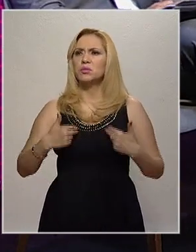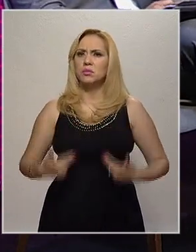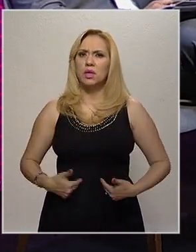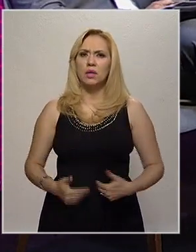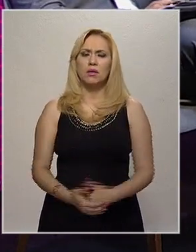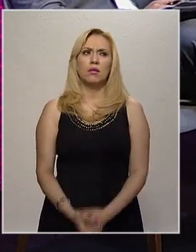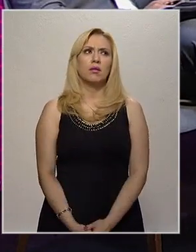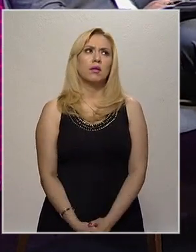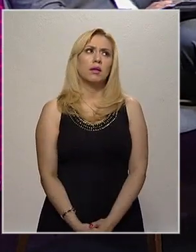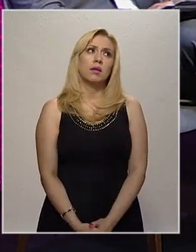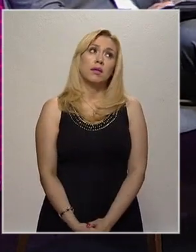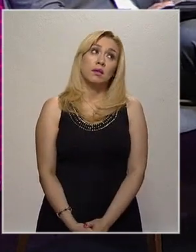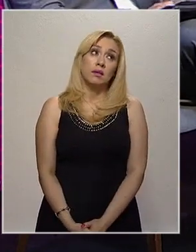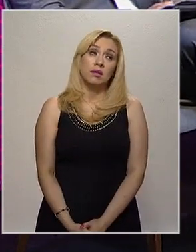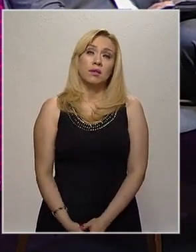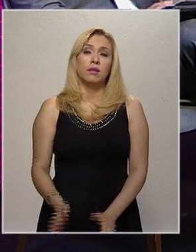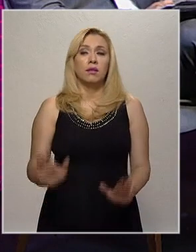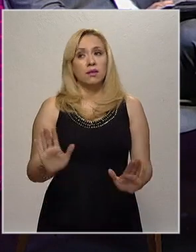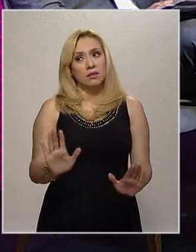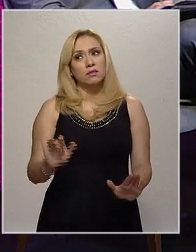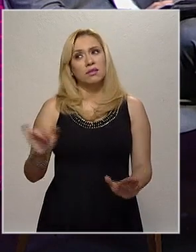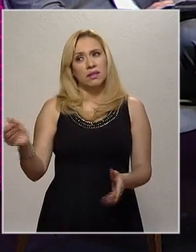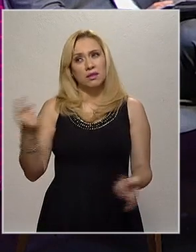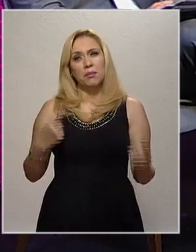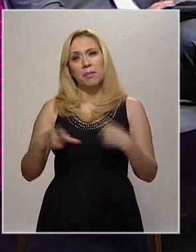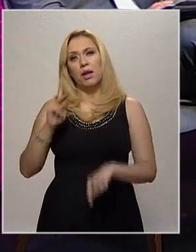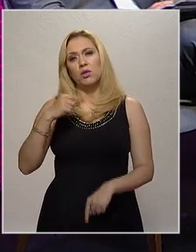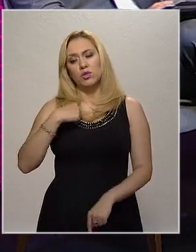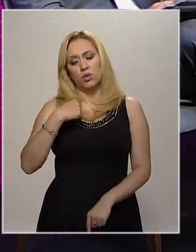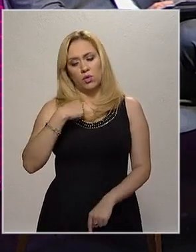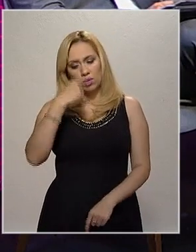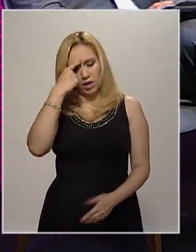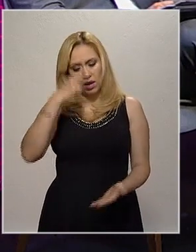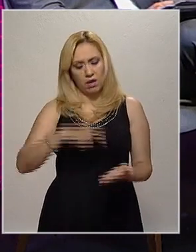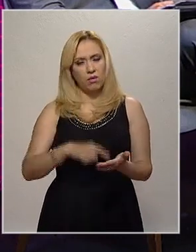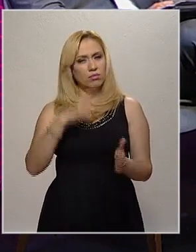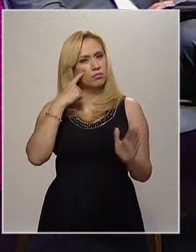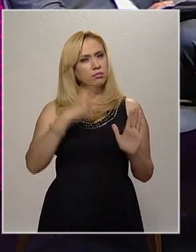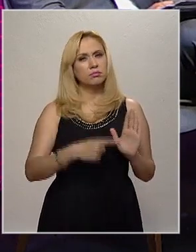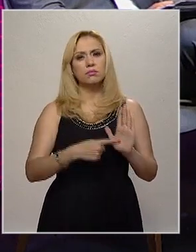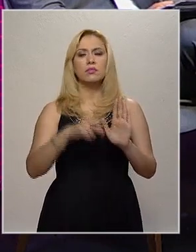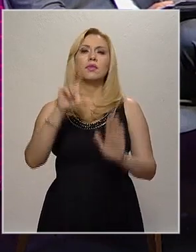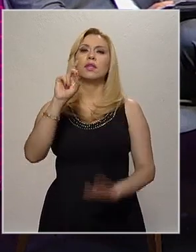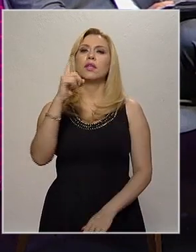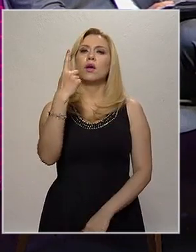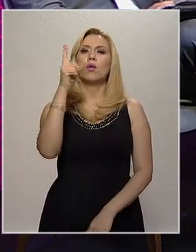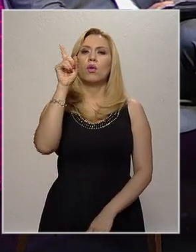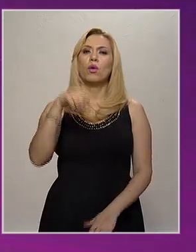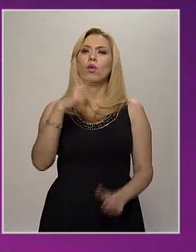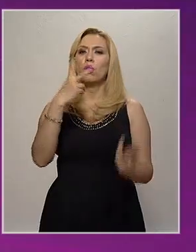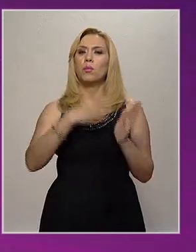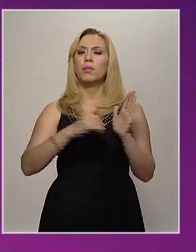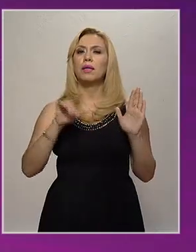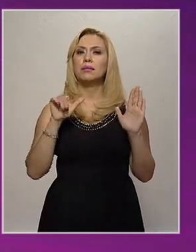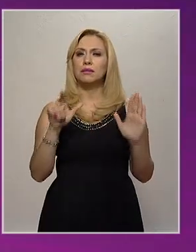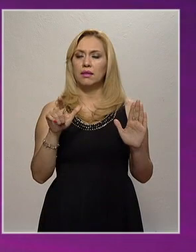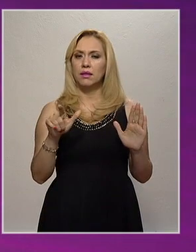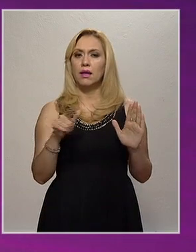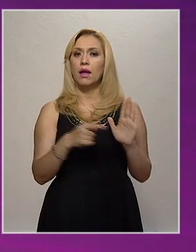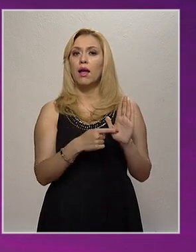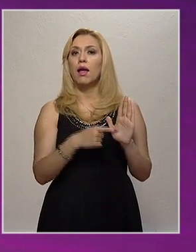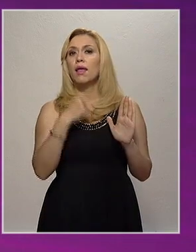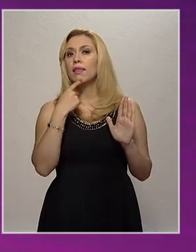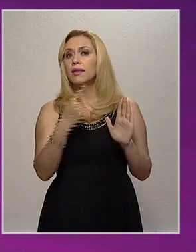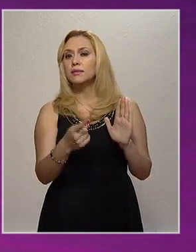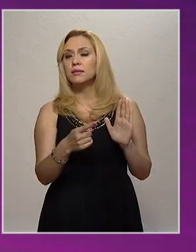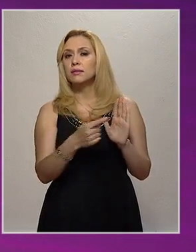varias recomendaciones, pero por ejemplo, a mí la que me parece particularmente ilustrativa es la 31/2017. En esta recomendación se marcan